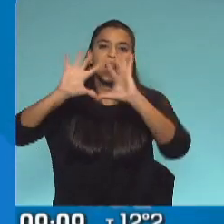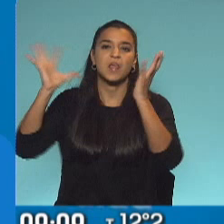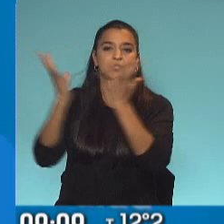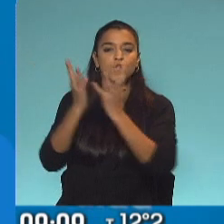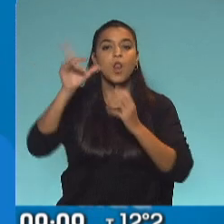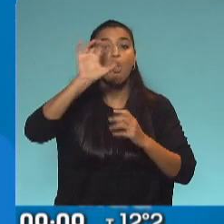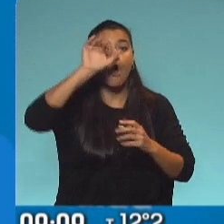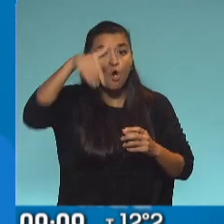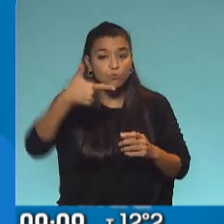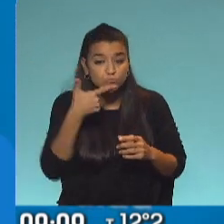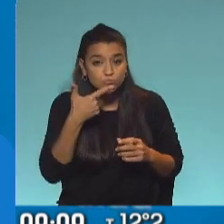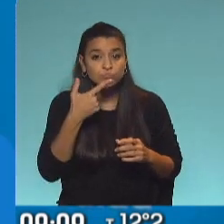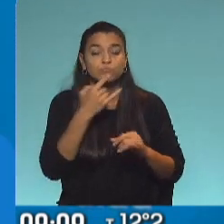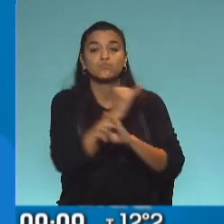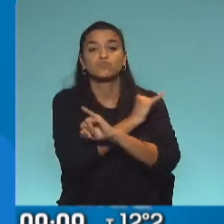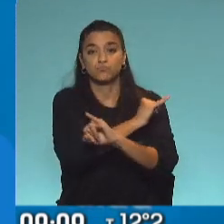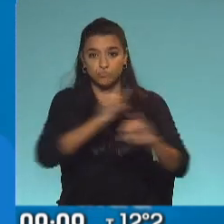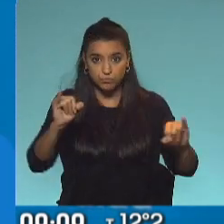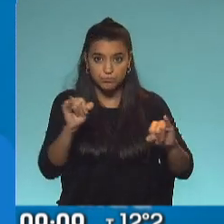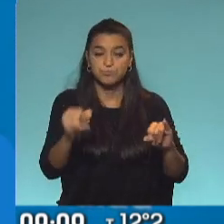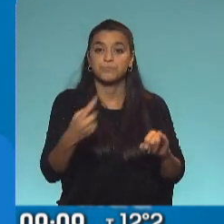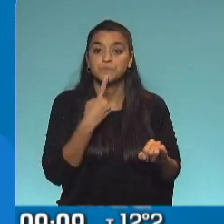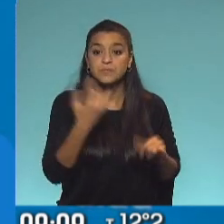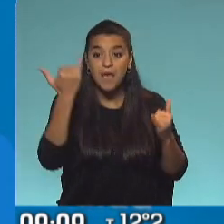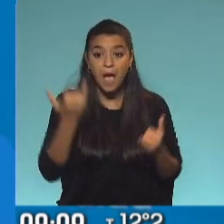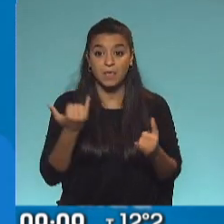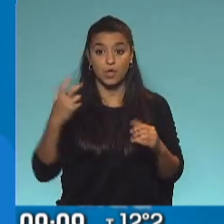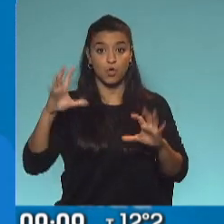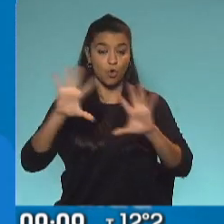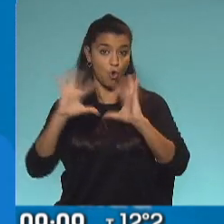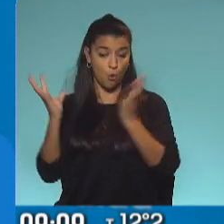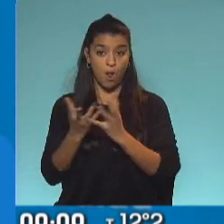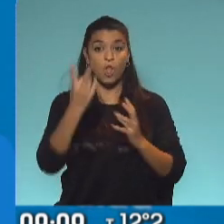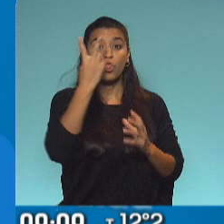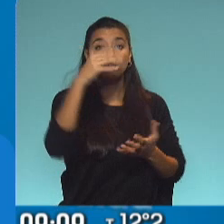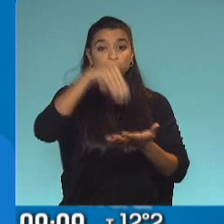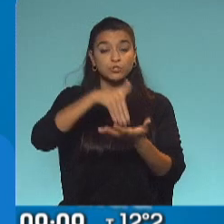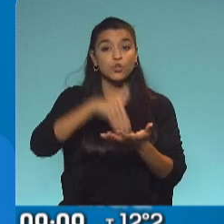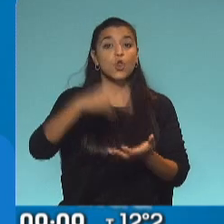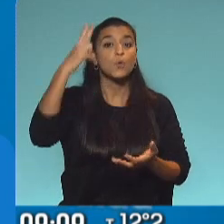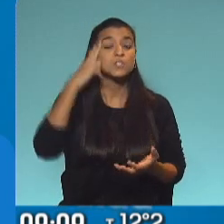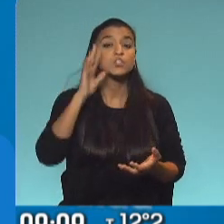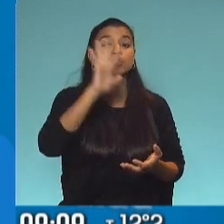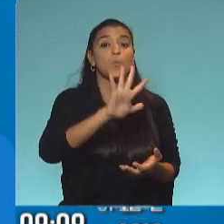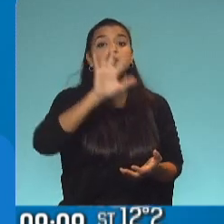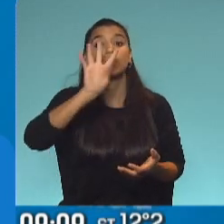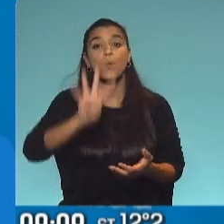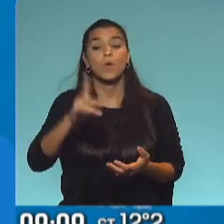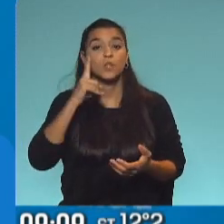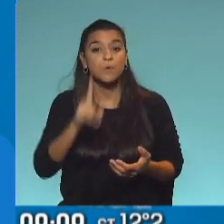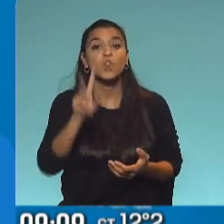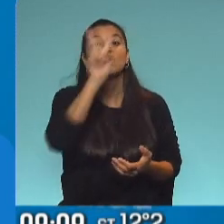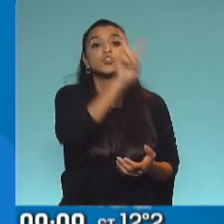organización mundial de la salud nos informa que tenemos a nivel global 2 millones 954 mil